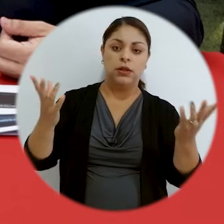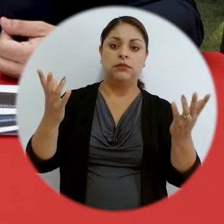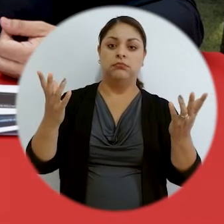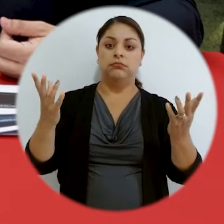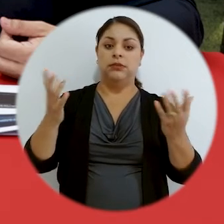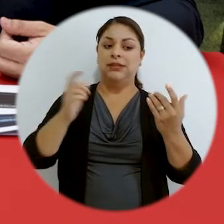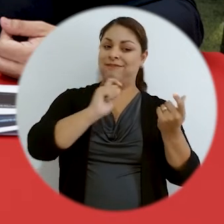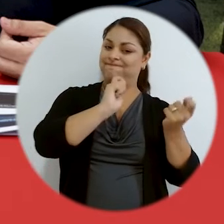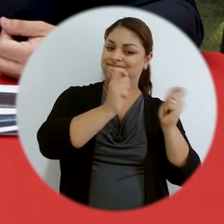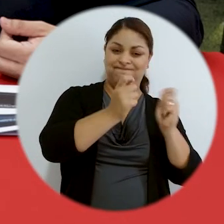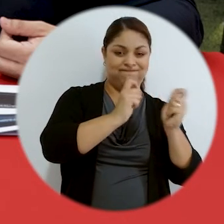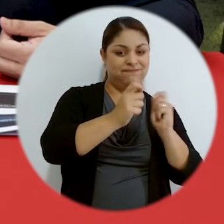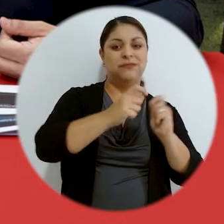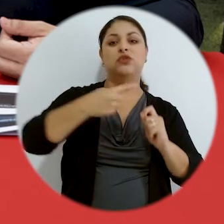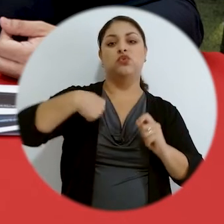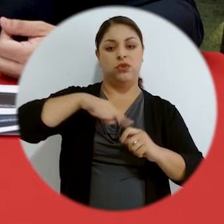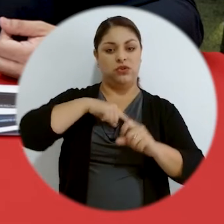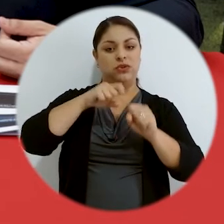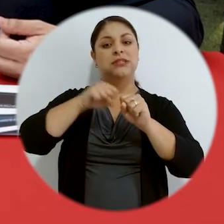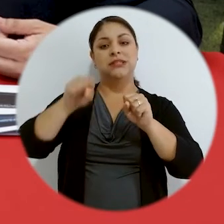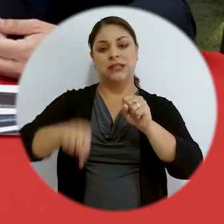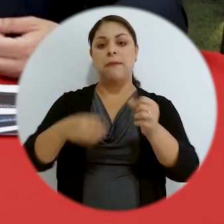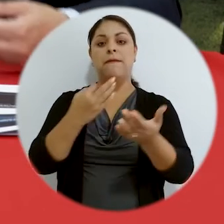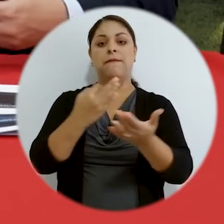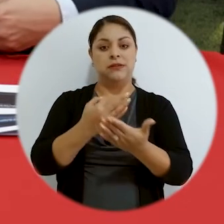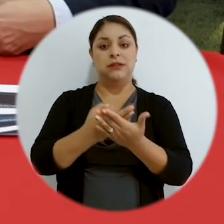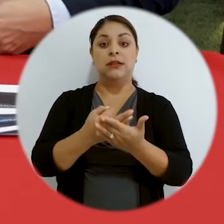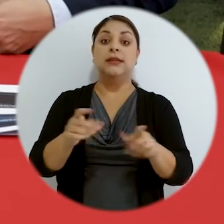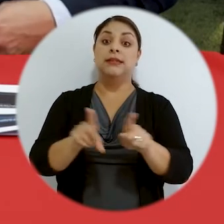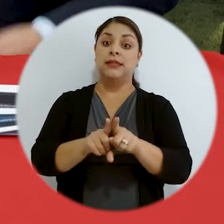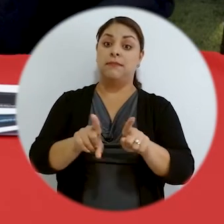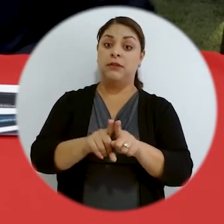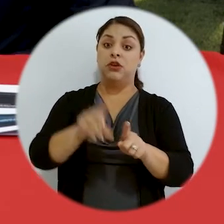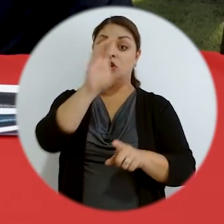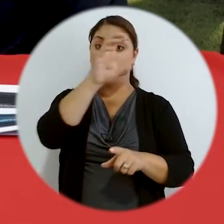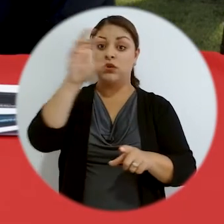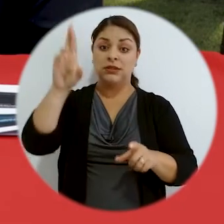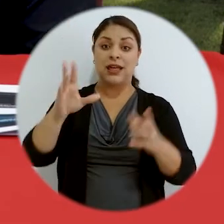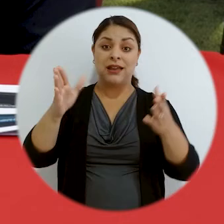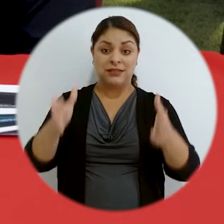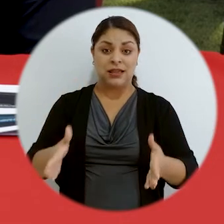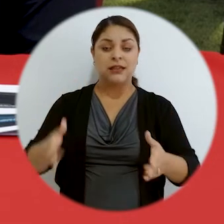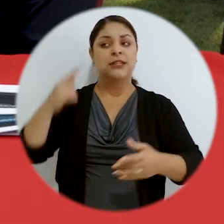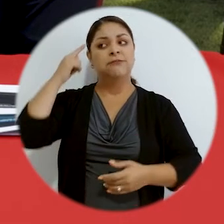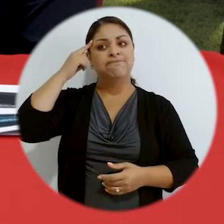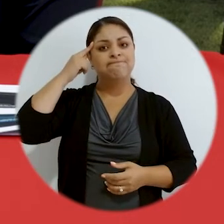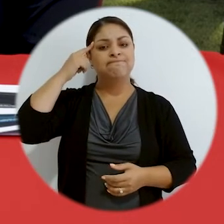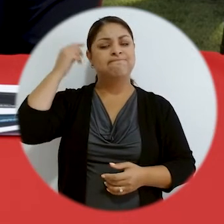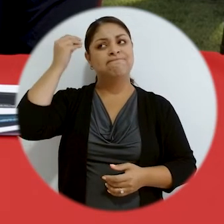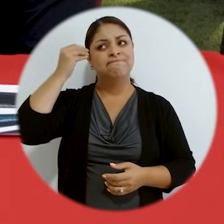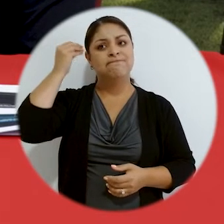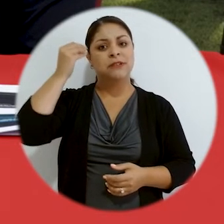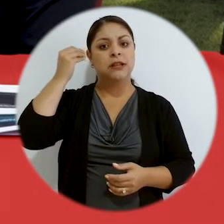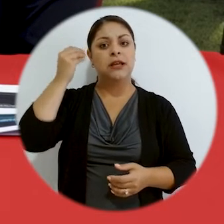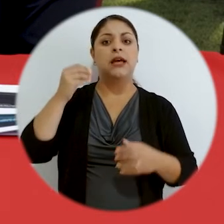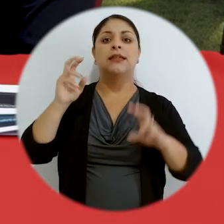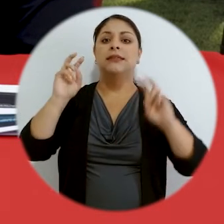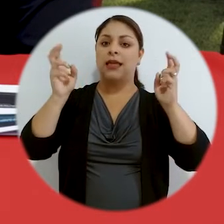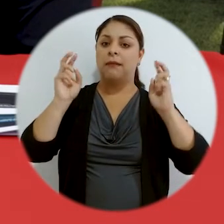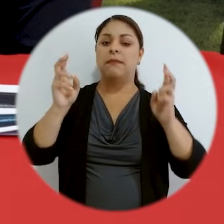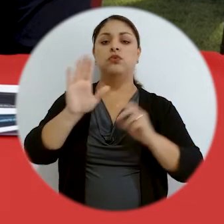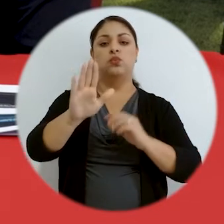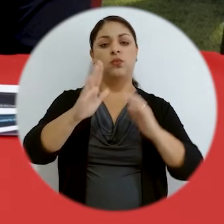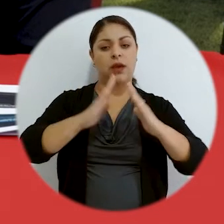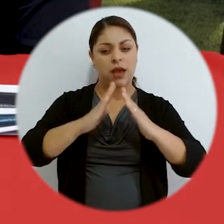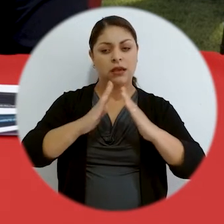que requiere nuestro sistema financiero, sino también para que los costarricenses reflexionen sobre estos temas en su casa, con